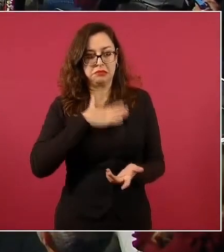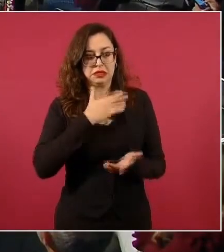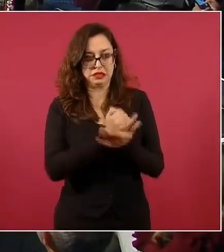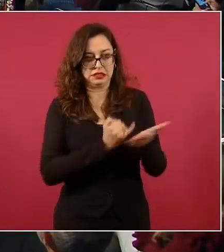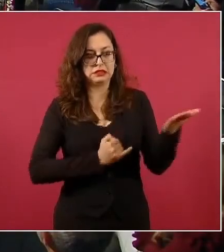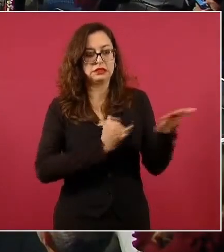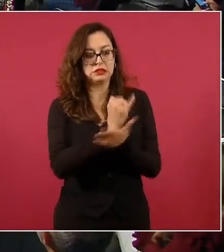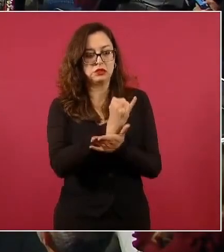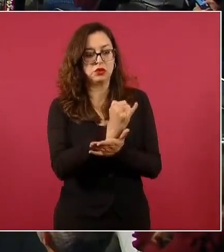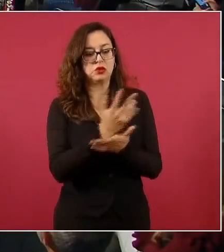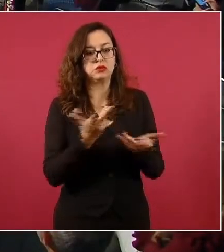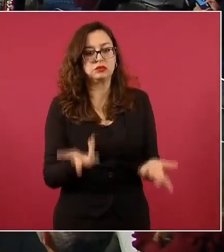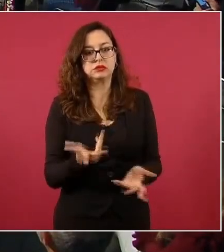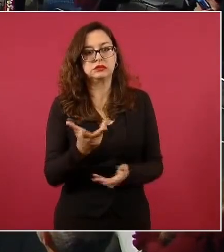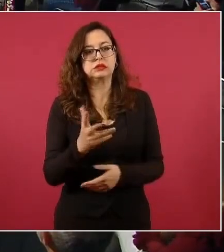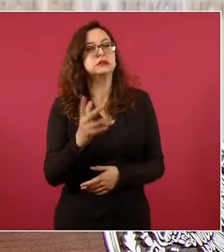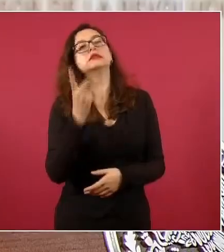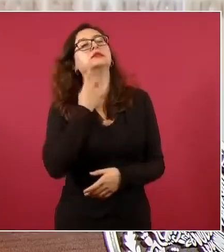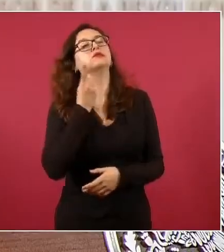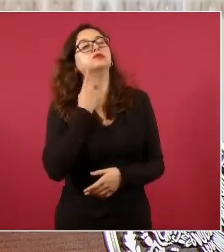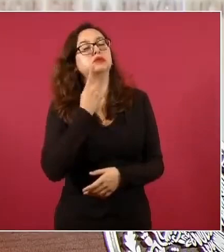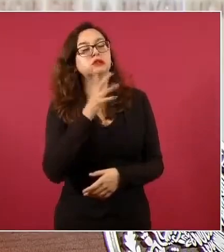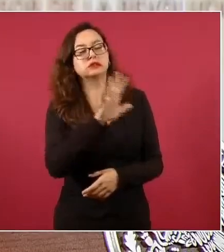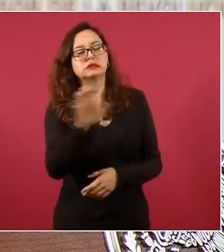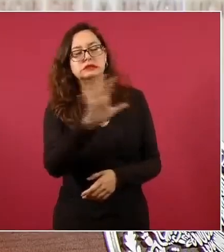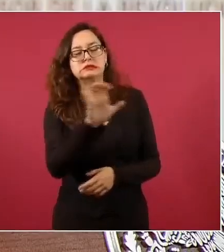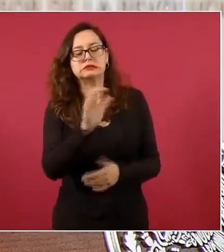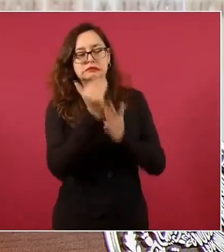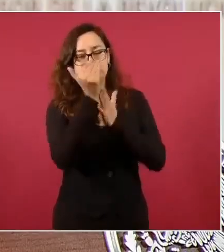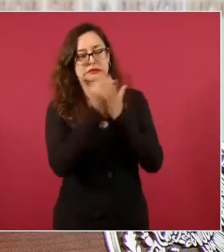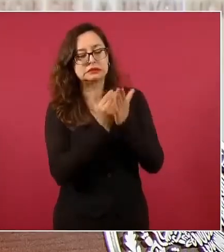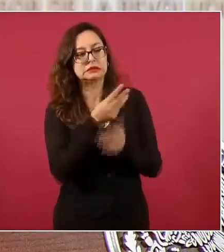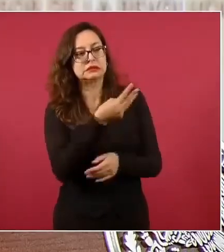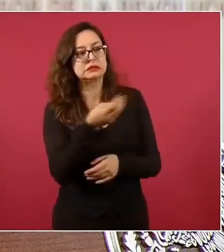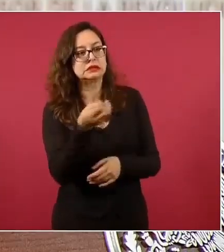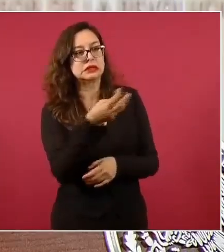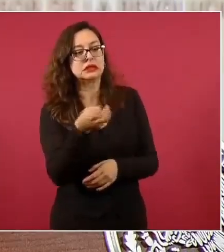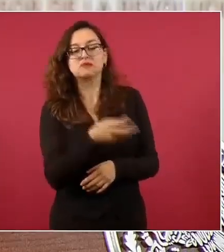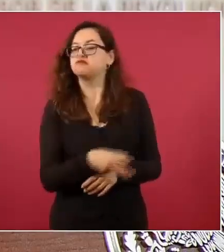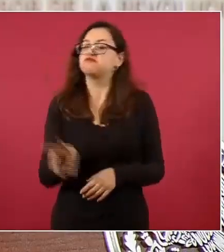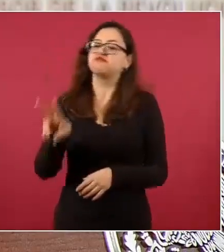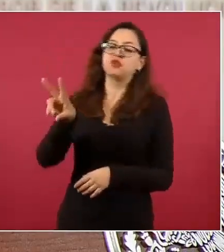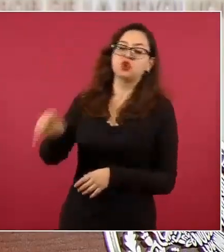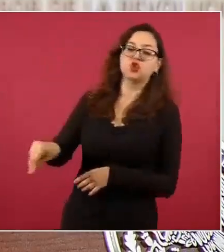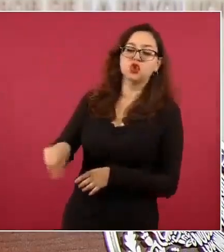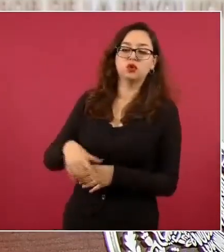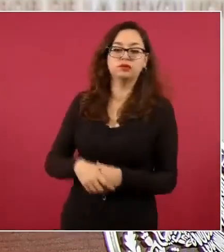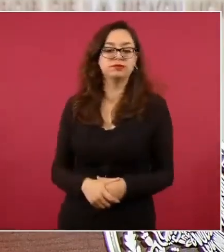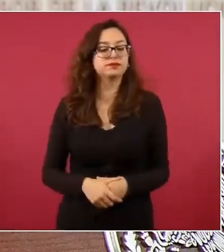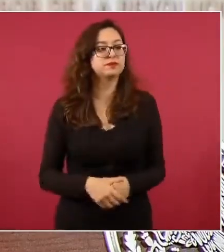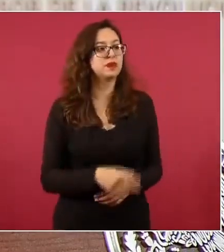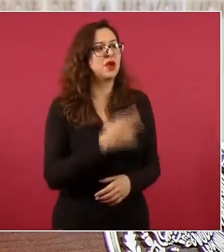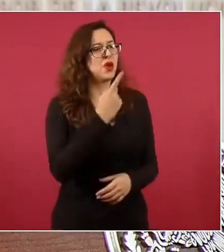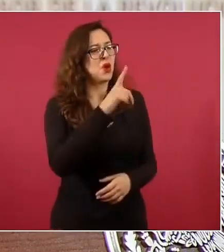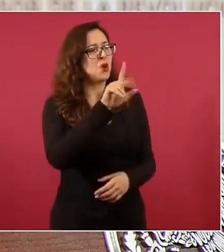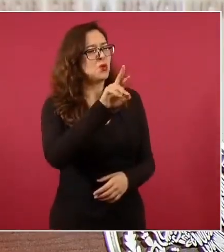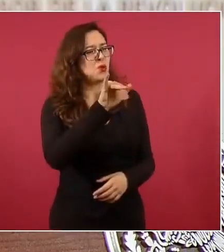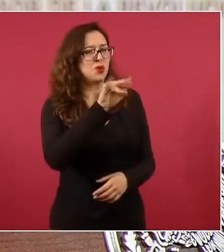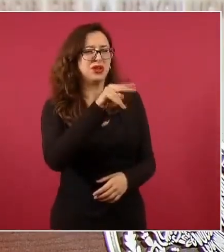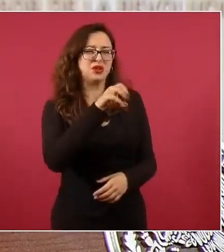de que en vez de 500 hayan 300 diputados y que ya no haya diputados